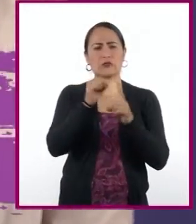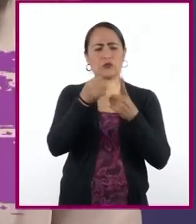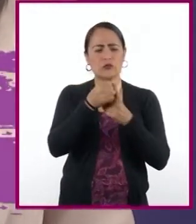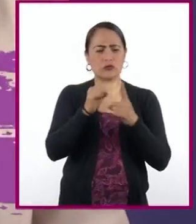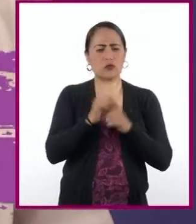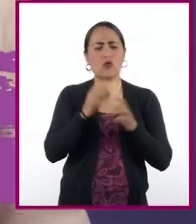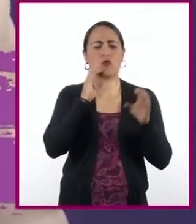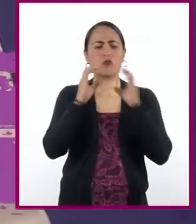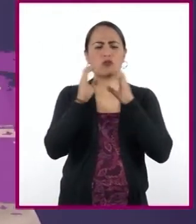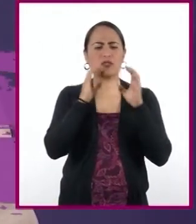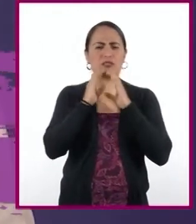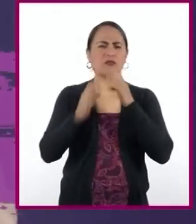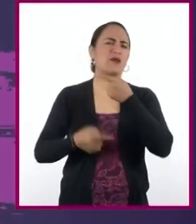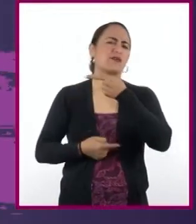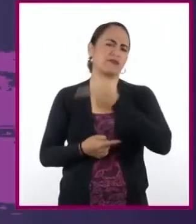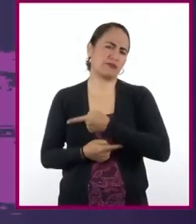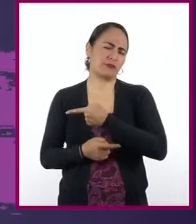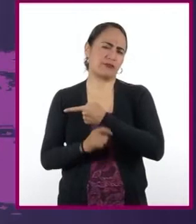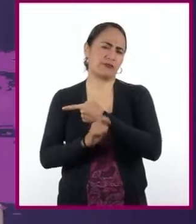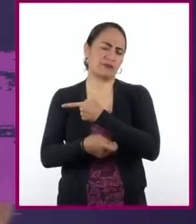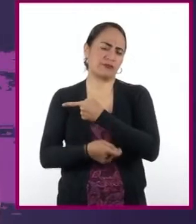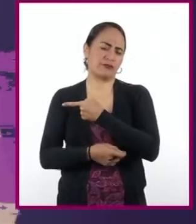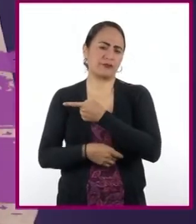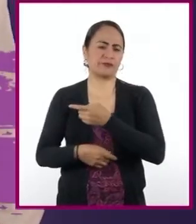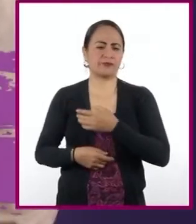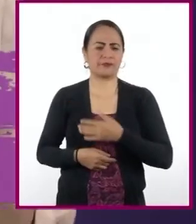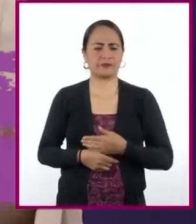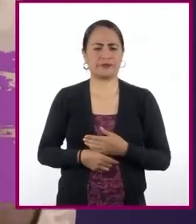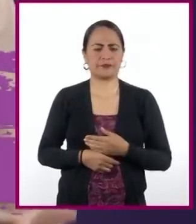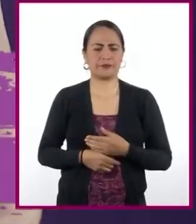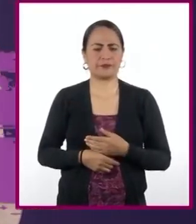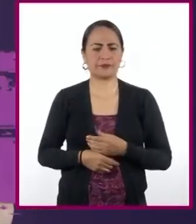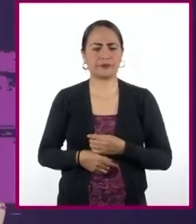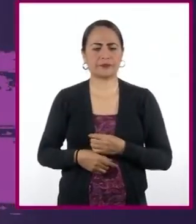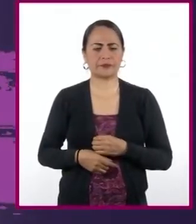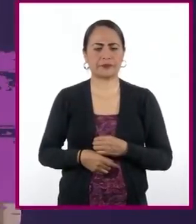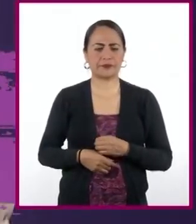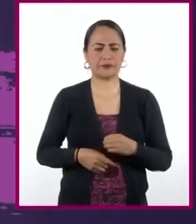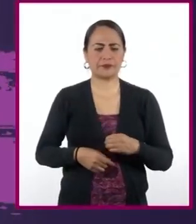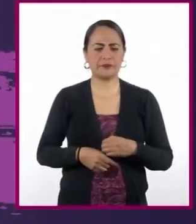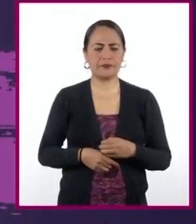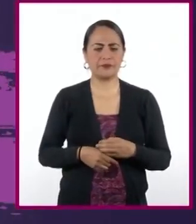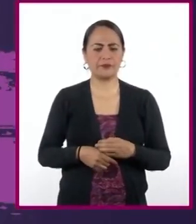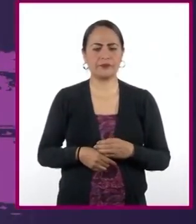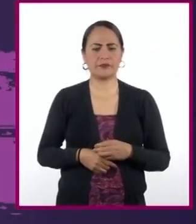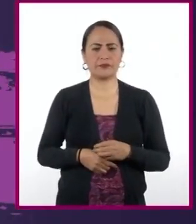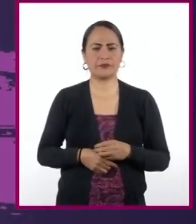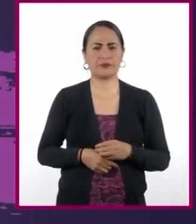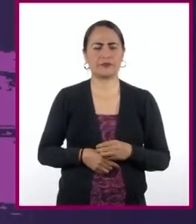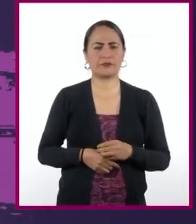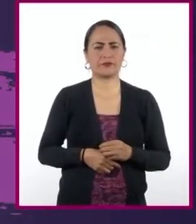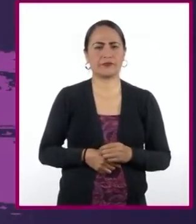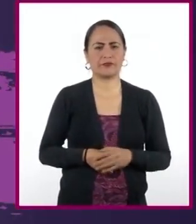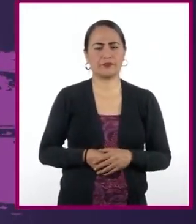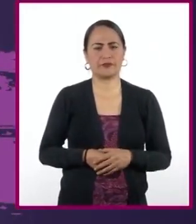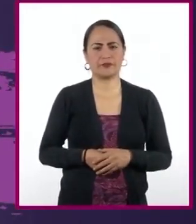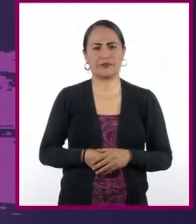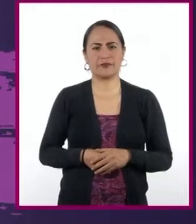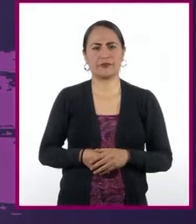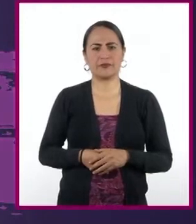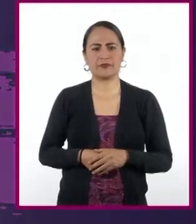comunicativa ocurre cada vez que interactuamos mediante un texto con otras personas y depende del contexto en el que nos